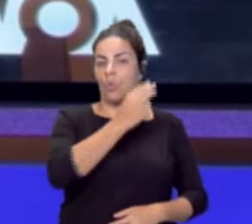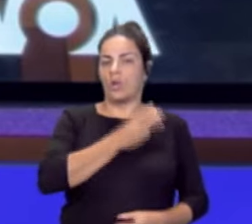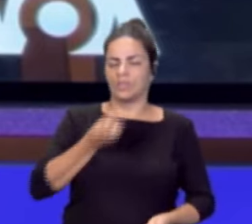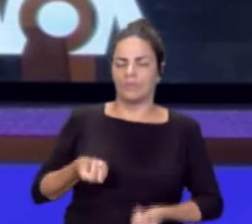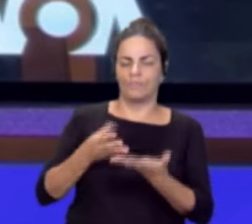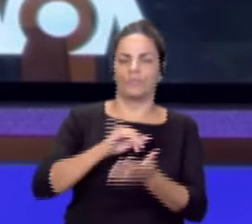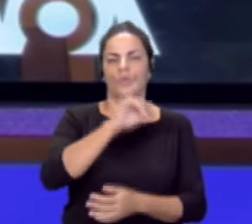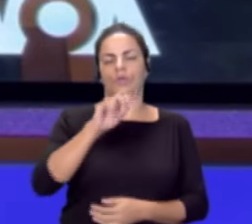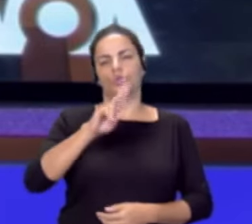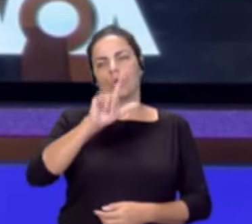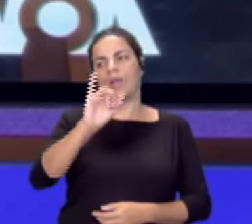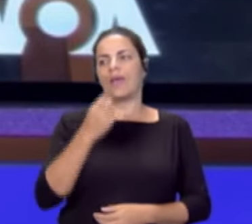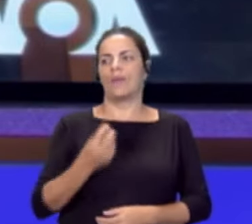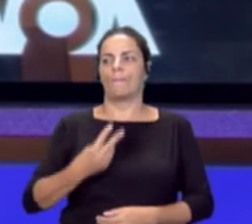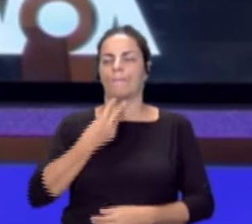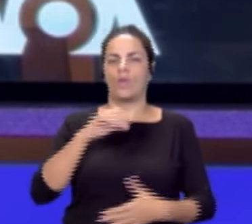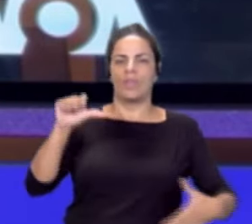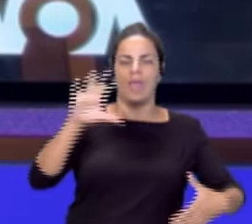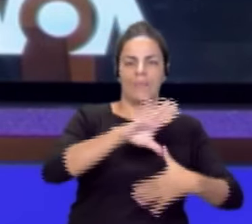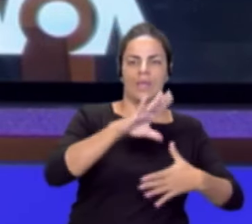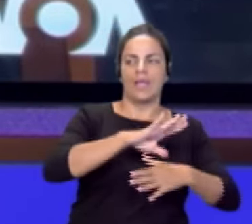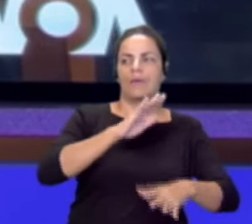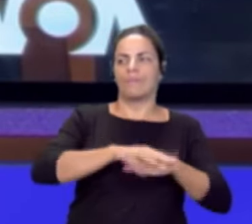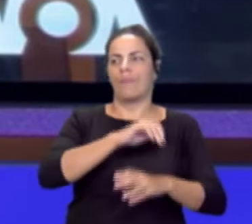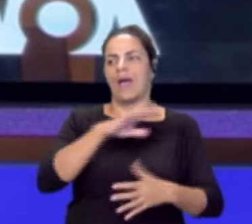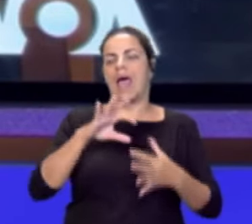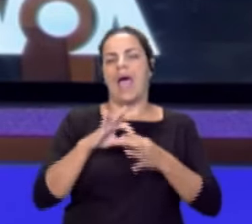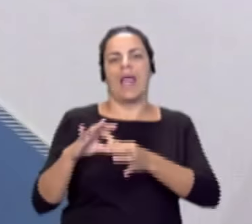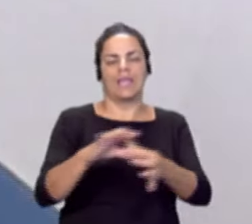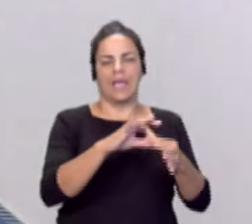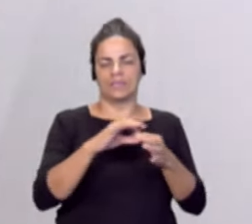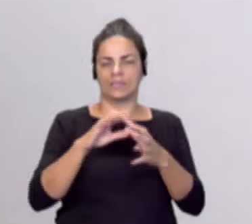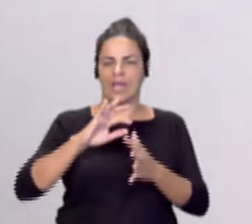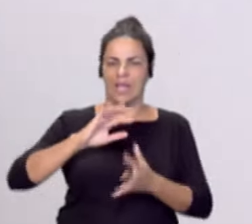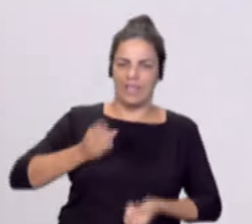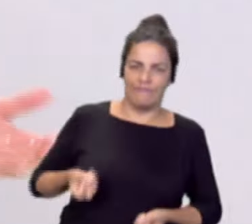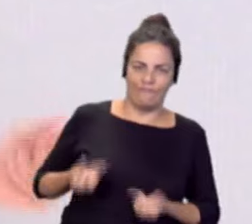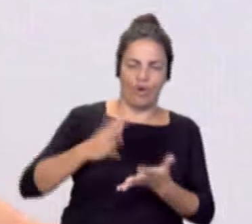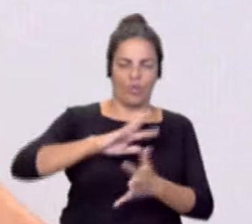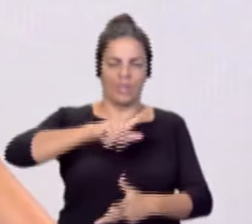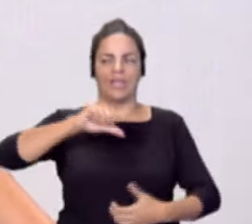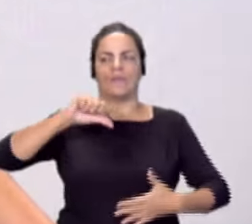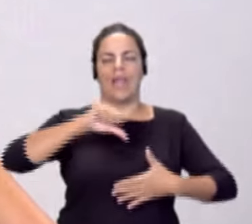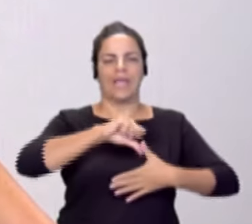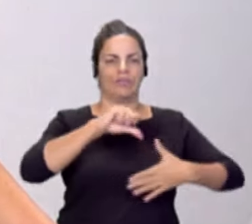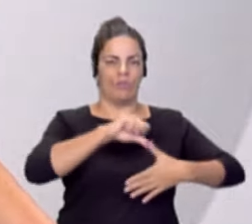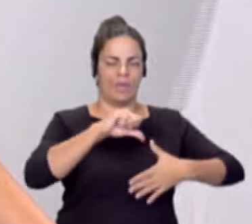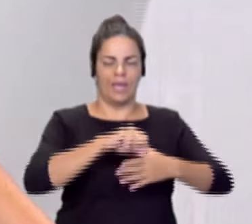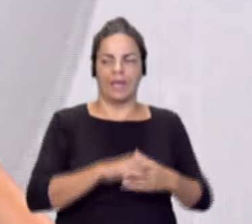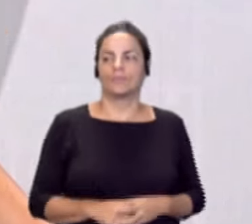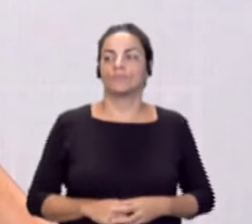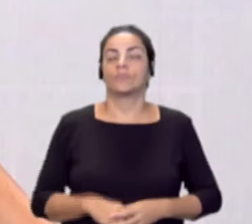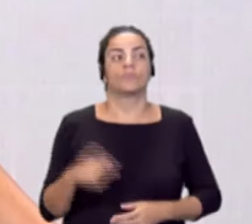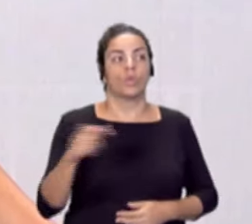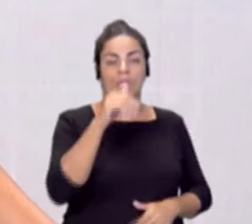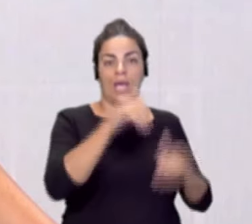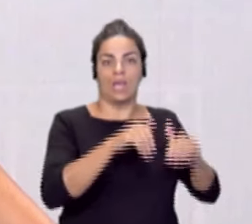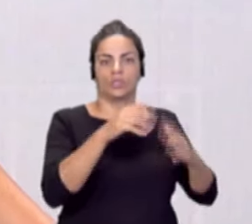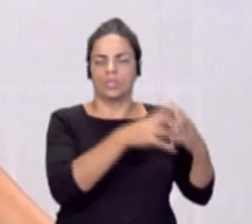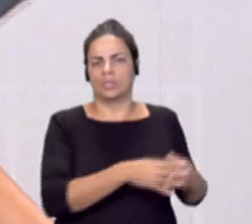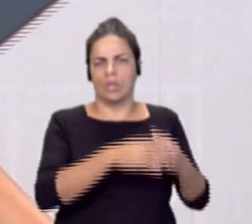Voz de América, para la Alianza Informativa Latinoamericana. Pues esas elecciones en Estados Unidos traspasan fronteras. Varios